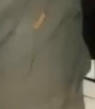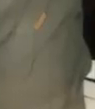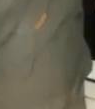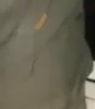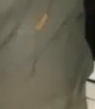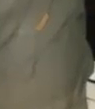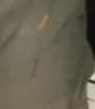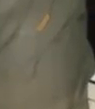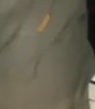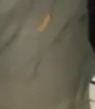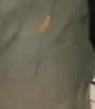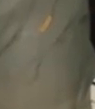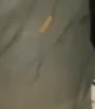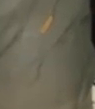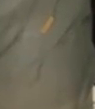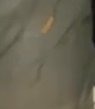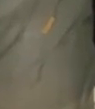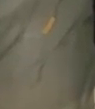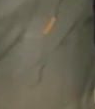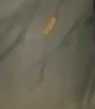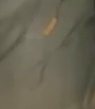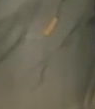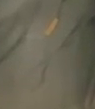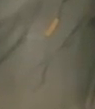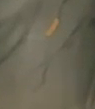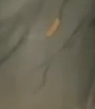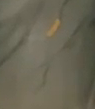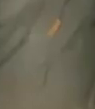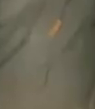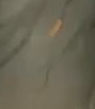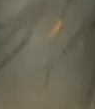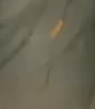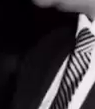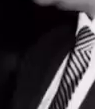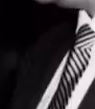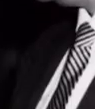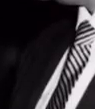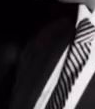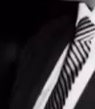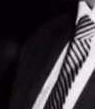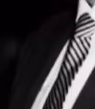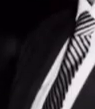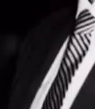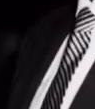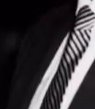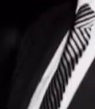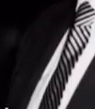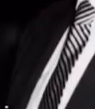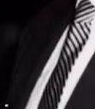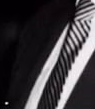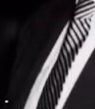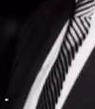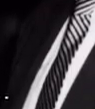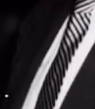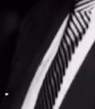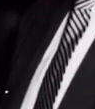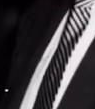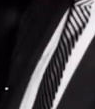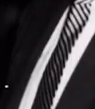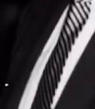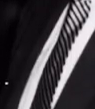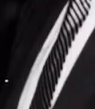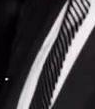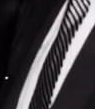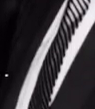Yo me muero como viví. Yo me muero como viví.